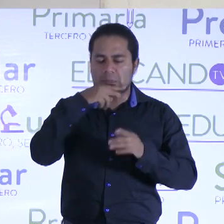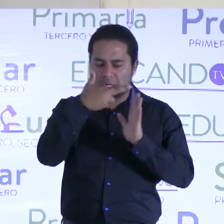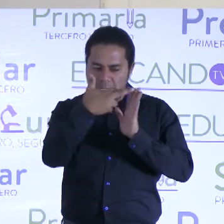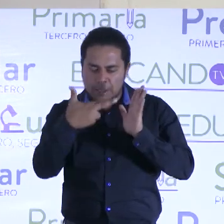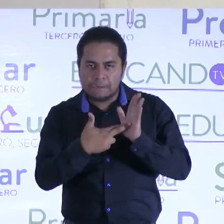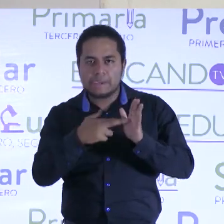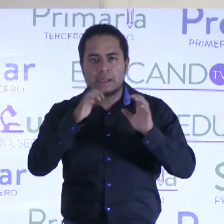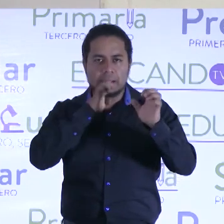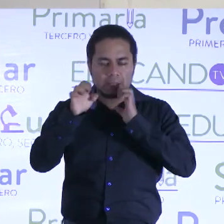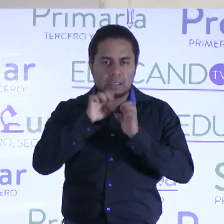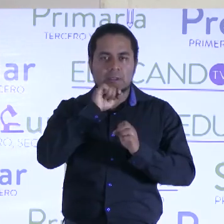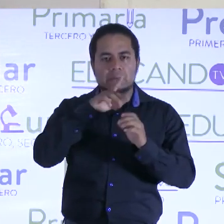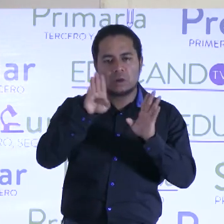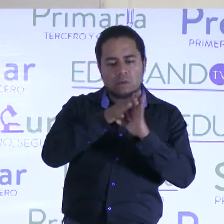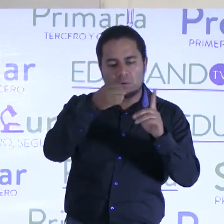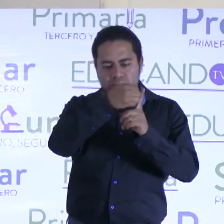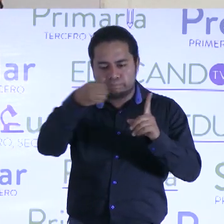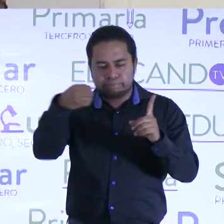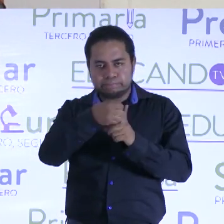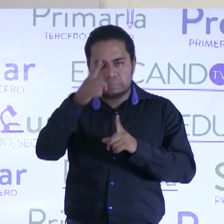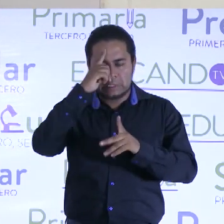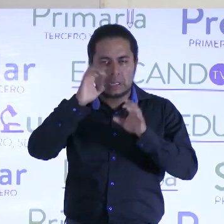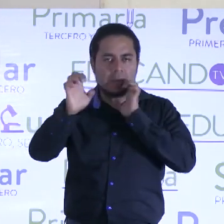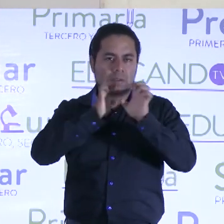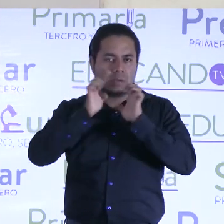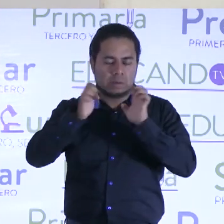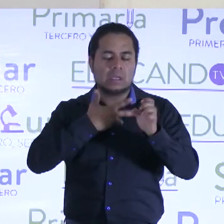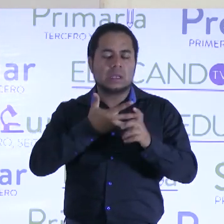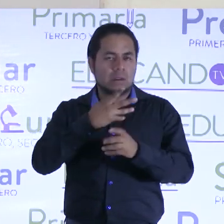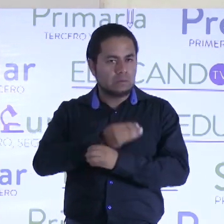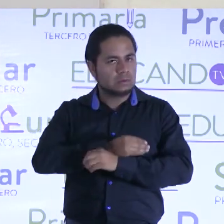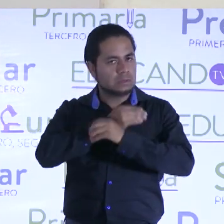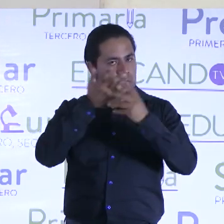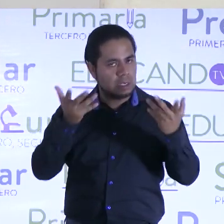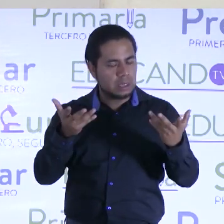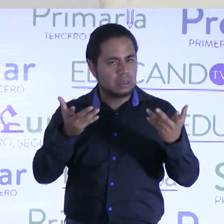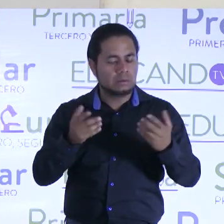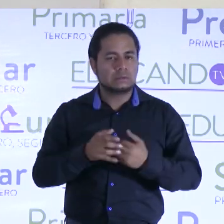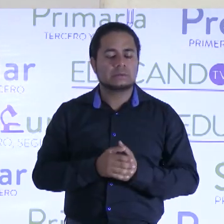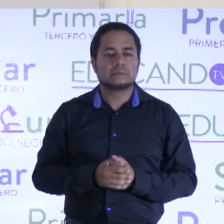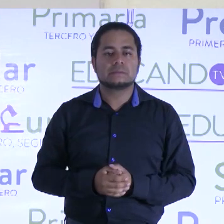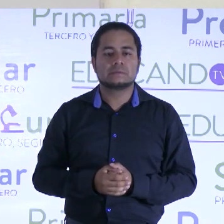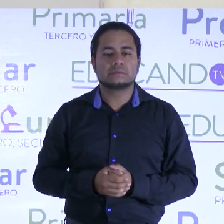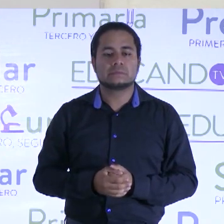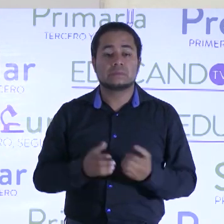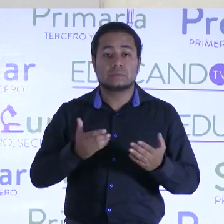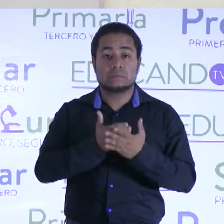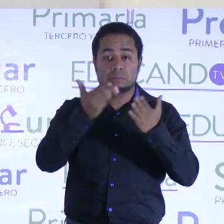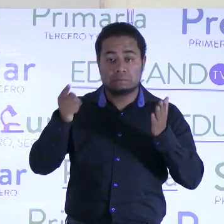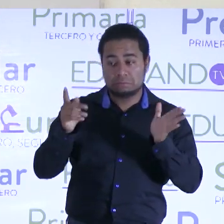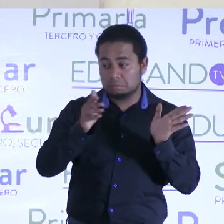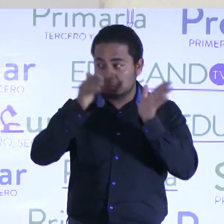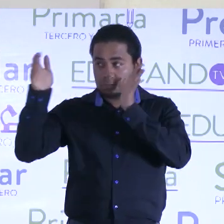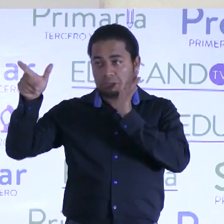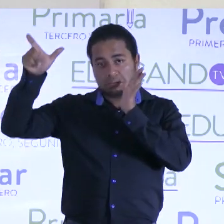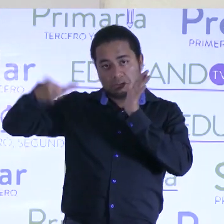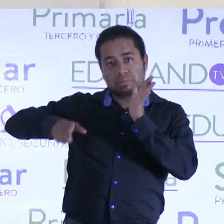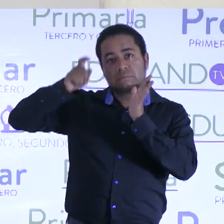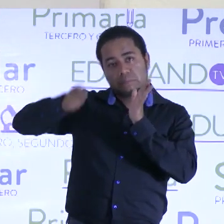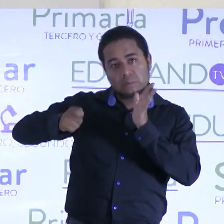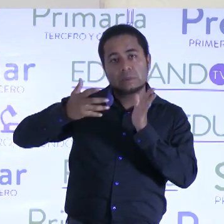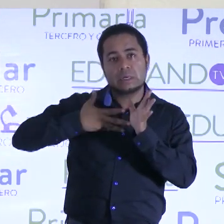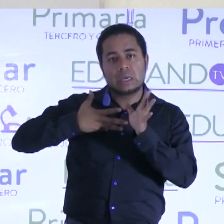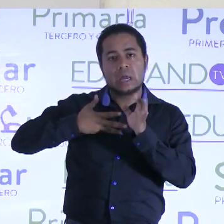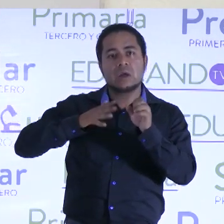entrevista y la estructura de la entrevista. De este lado tenemos los tipos